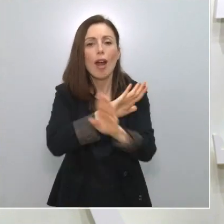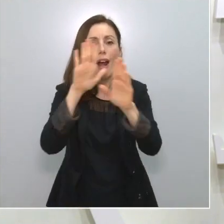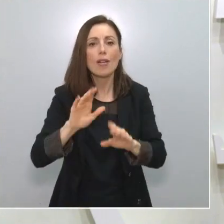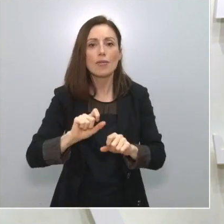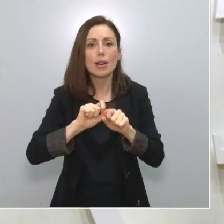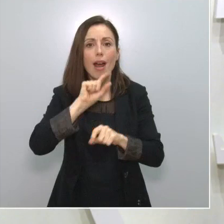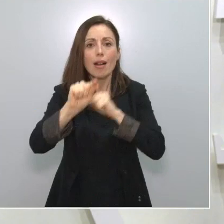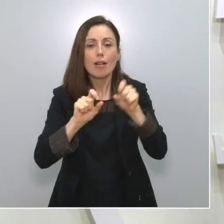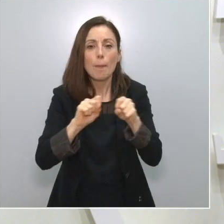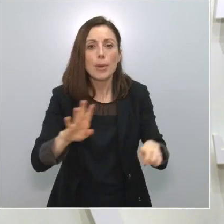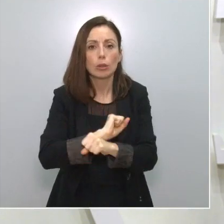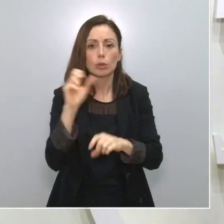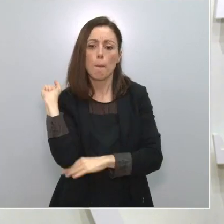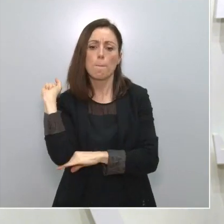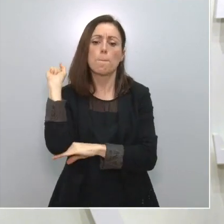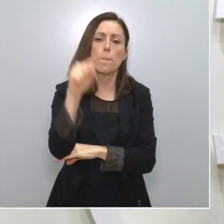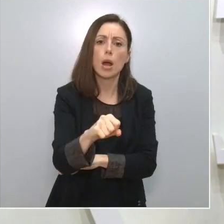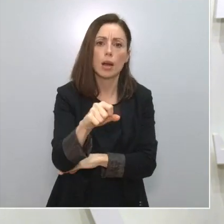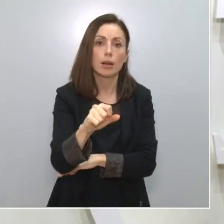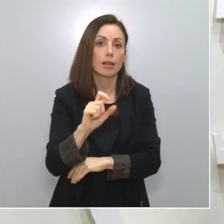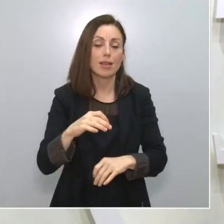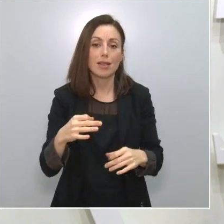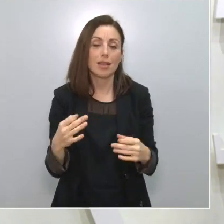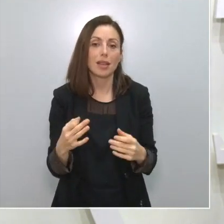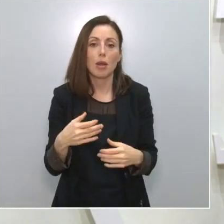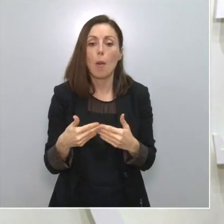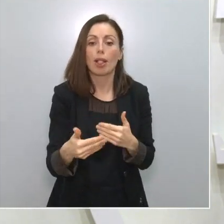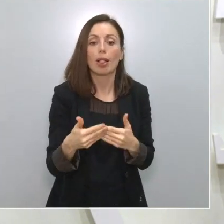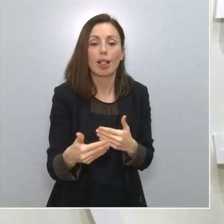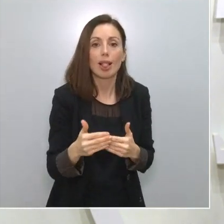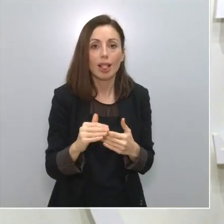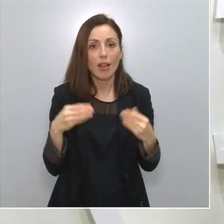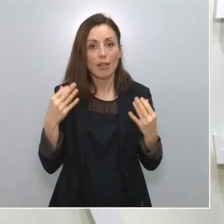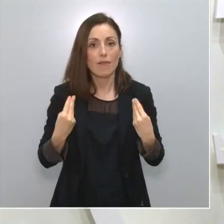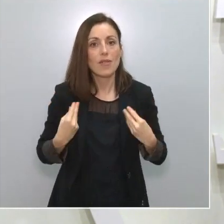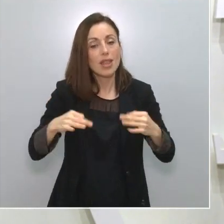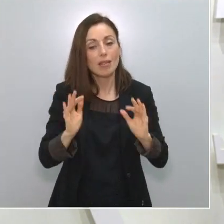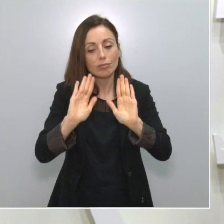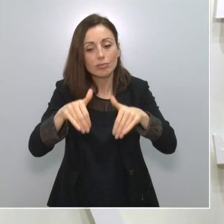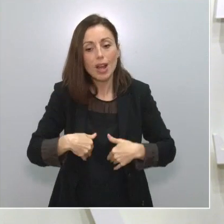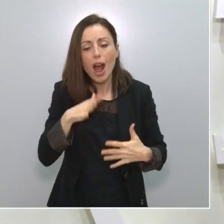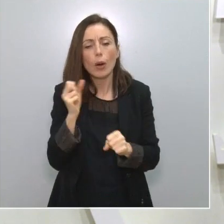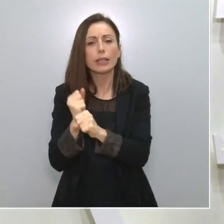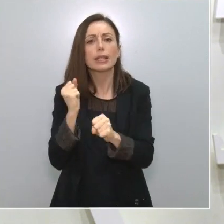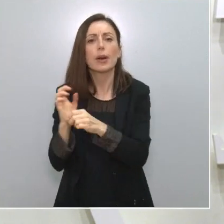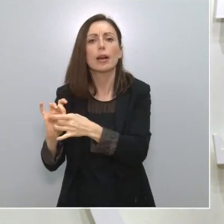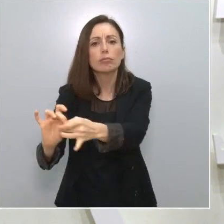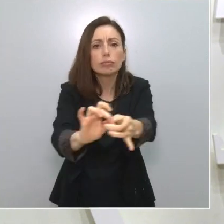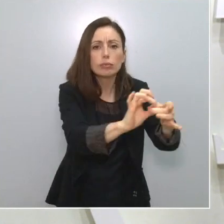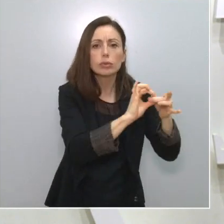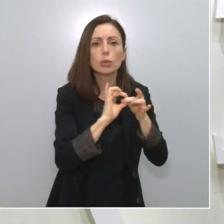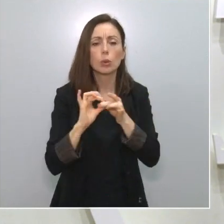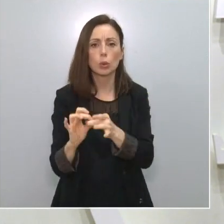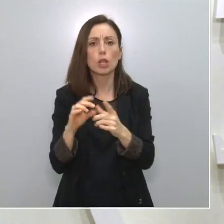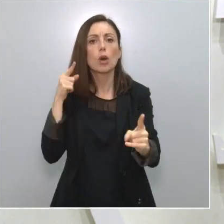virus y recuperar de manera progresiva la normalidad. Ahora toca trabajar juntos y sin fisuras en pos de un mismo